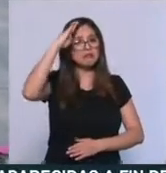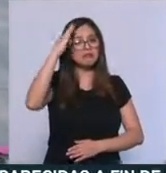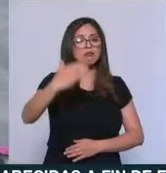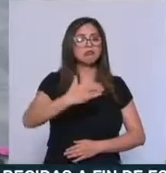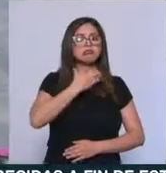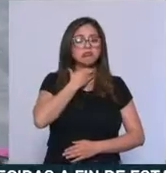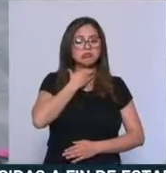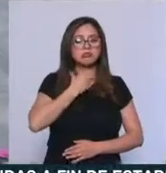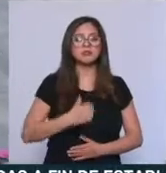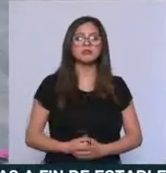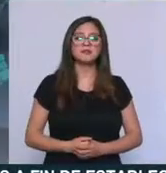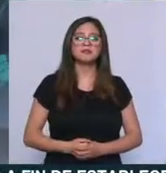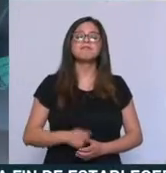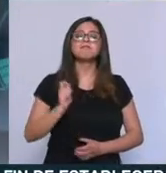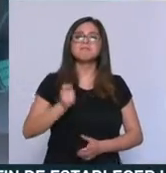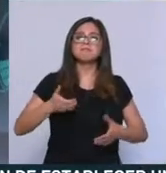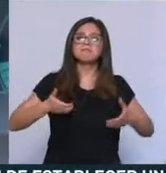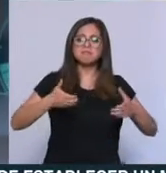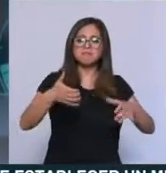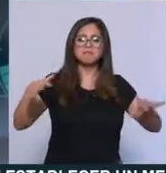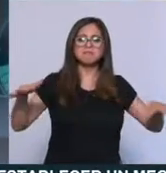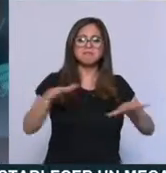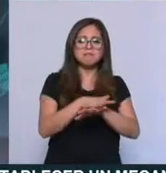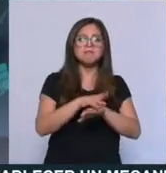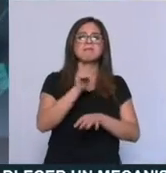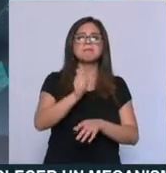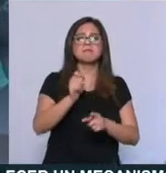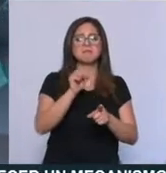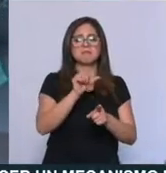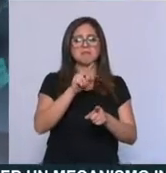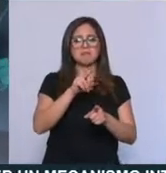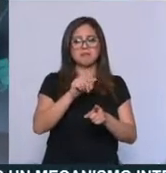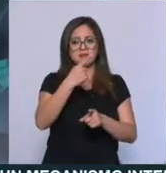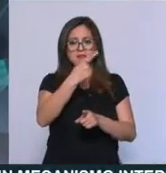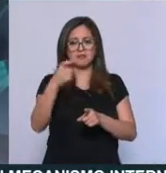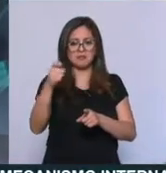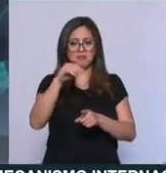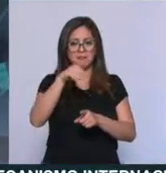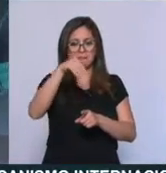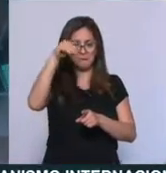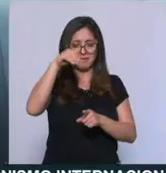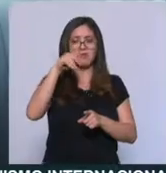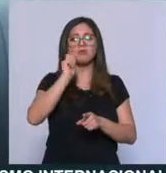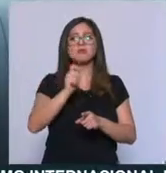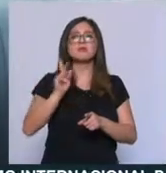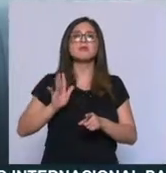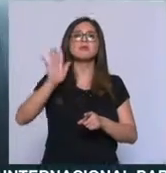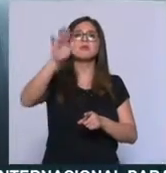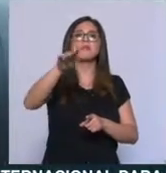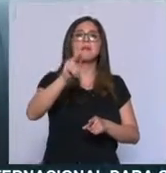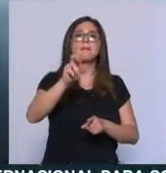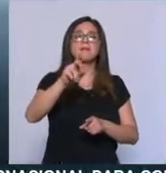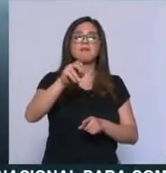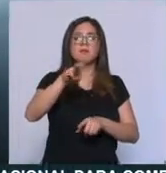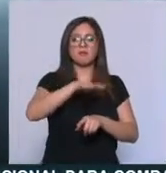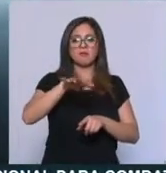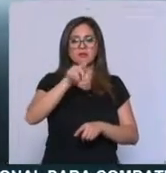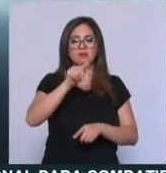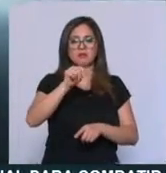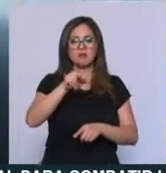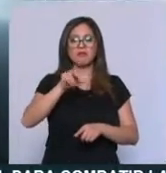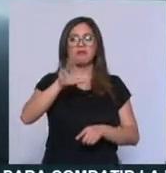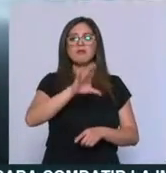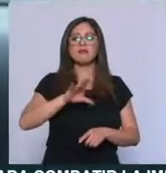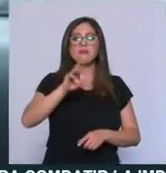tendrán el aumento de velocidad autorizada son los siguientes: Avenida 100 metros de Insurgentes Norte a Anillo Periférico Río Tlalnepantla,